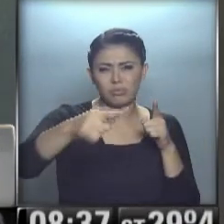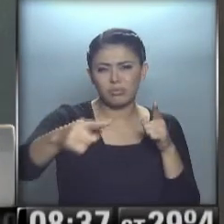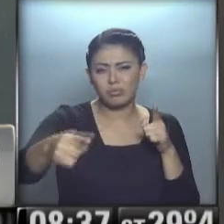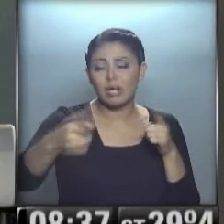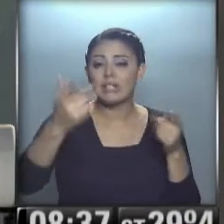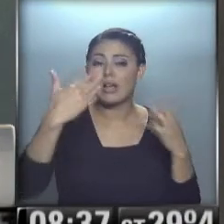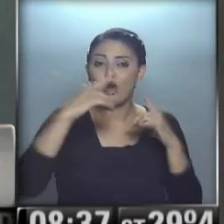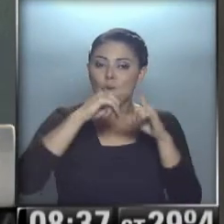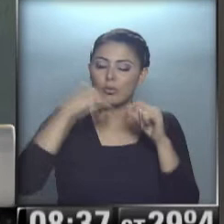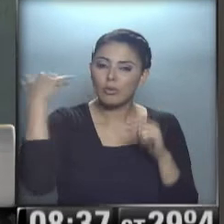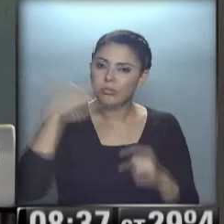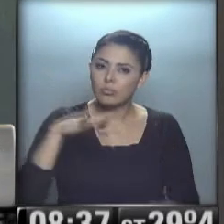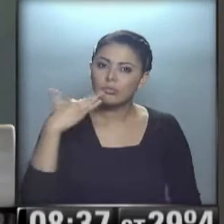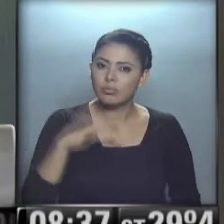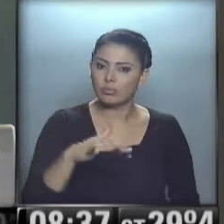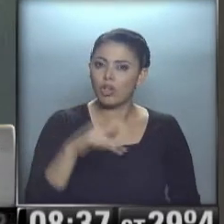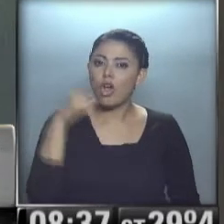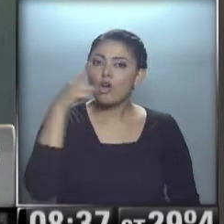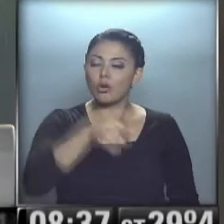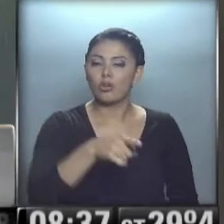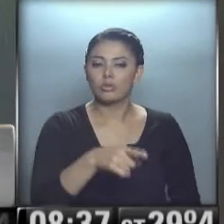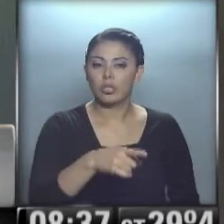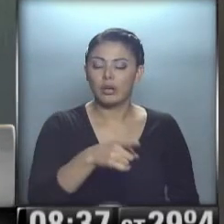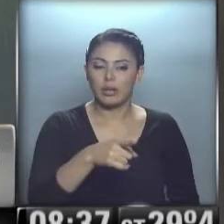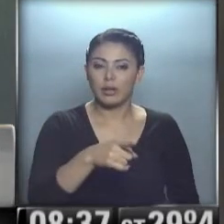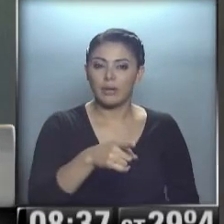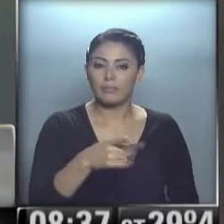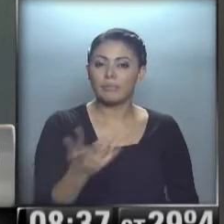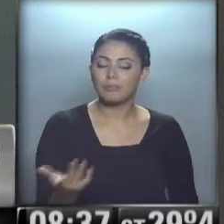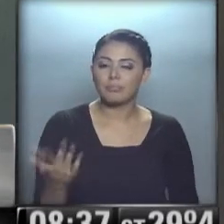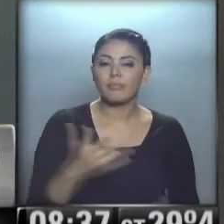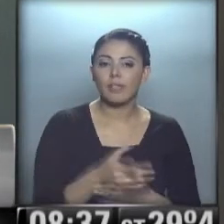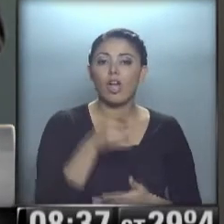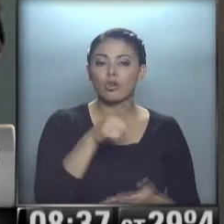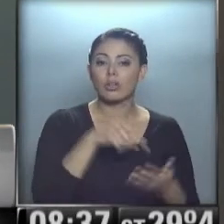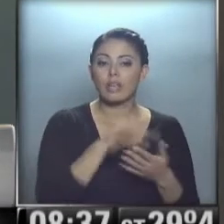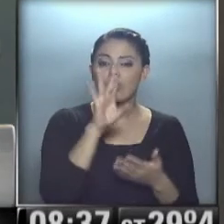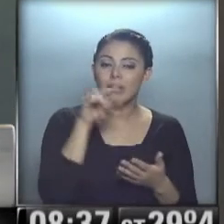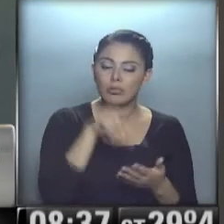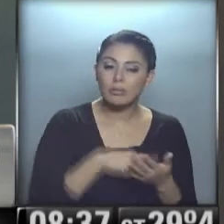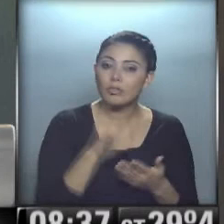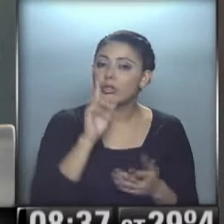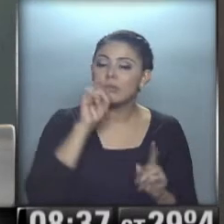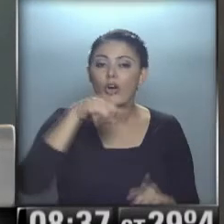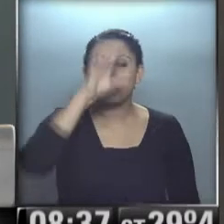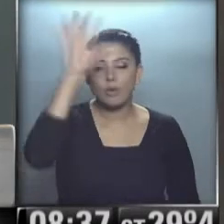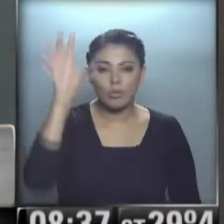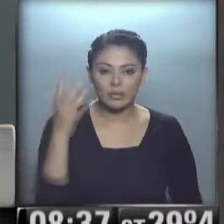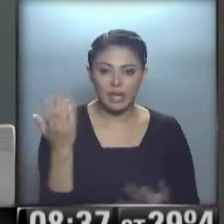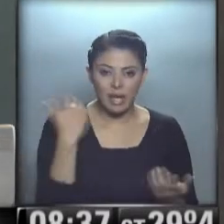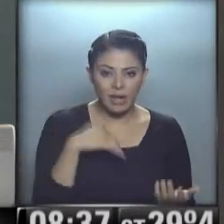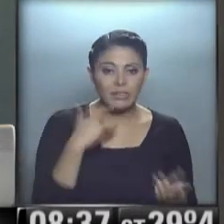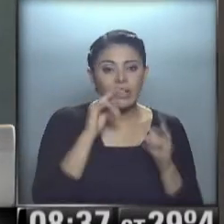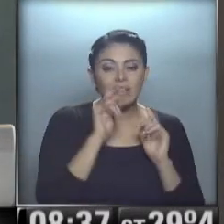altas temperaturas, que no afecta solamente al área metropolitana, sino a muchas provincias argentinas que también lo